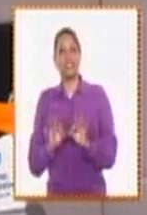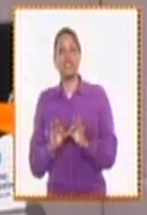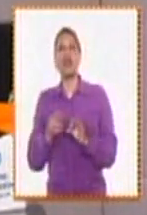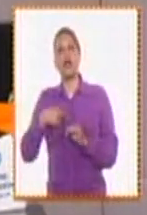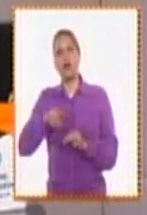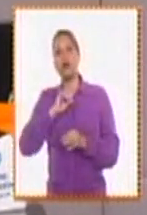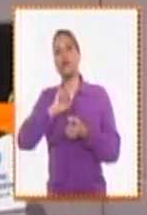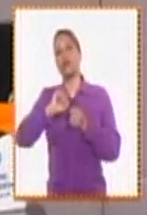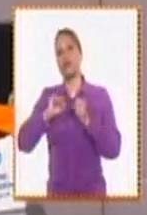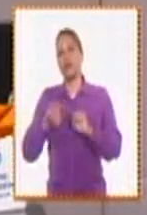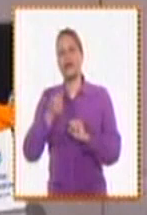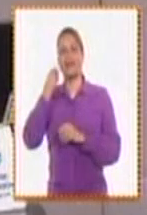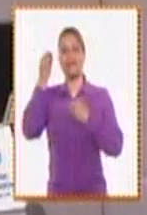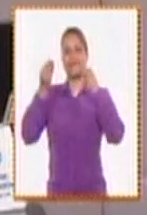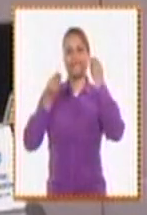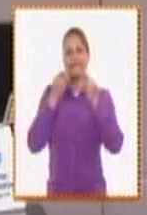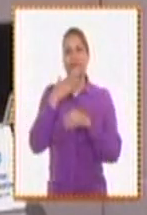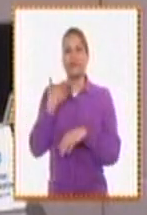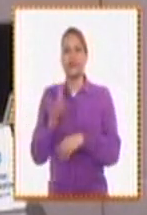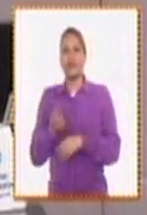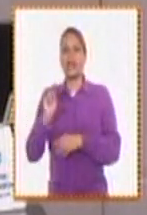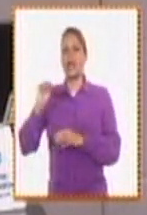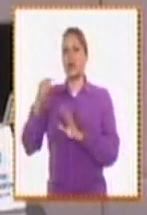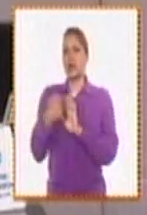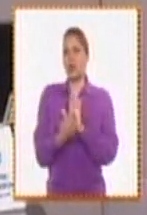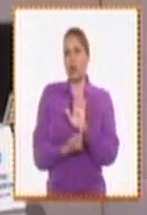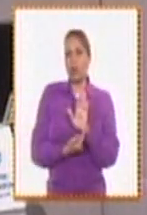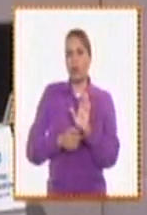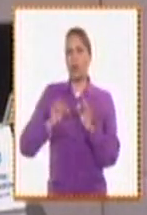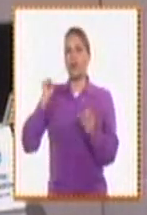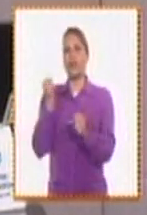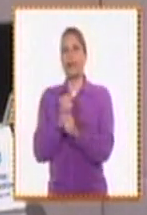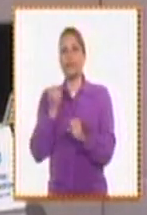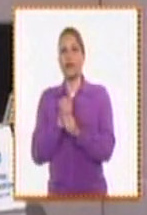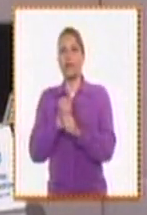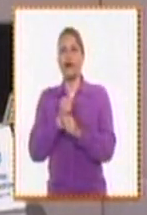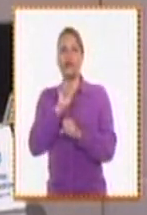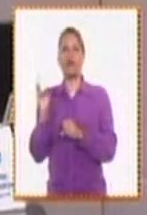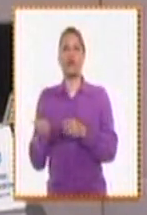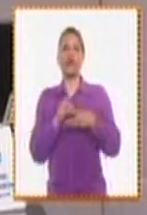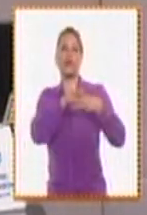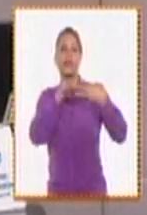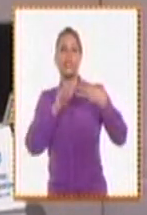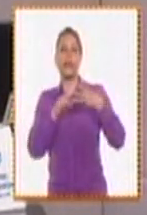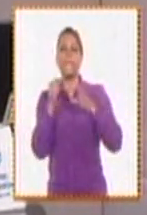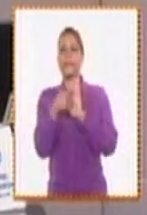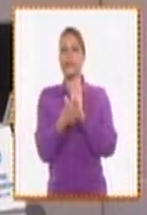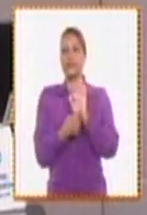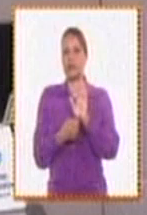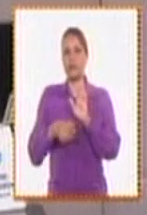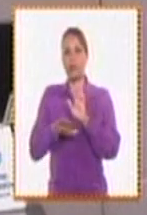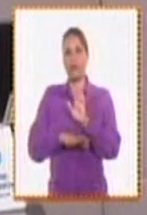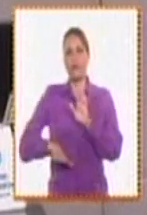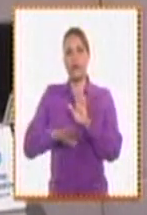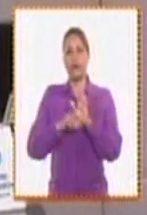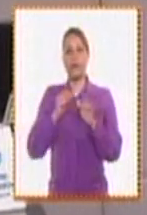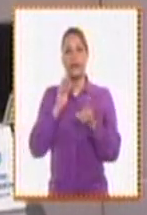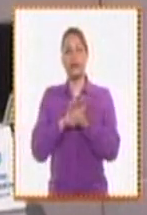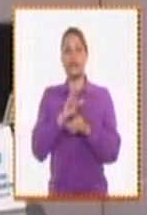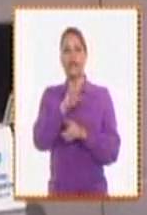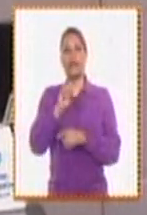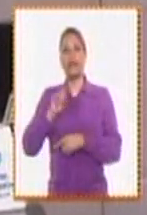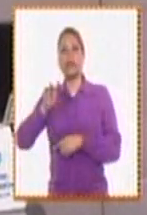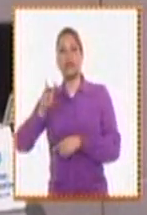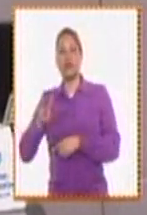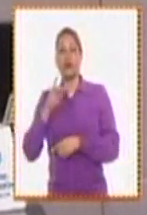a repensarnos lo que hemos normado, el papel en los tres principios básicos que hemos establecido. Desde el 2002 el comandante